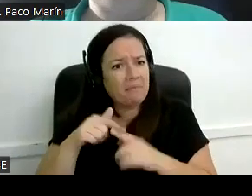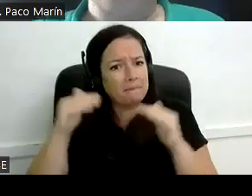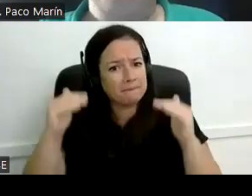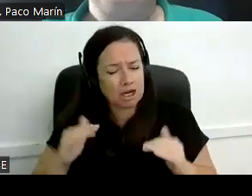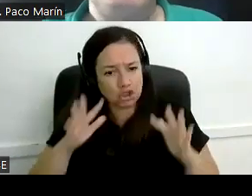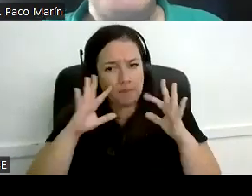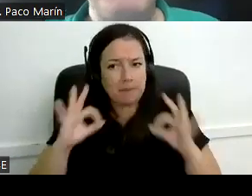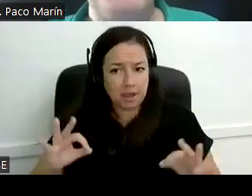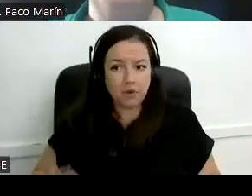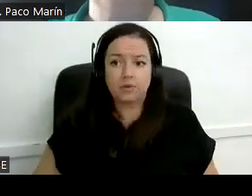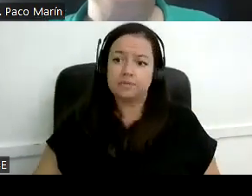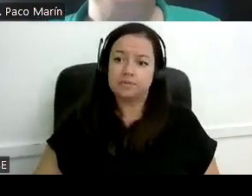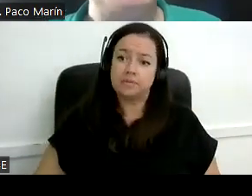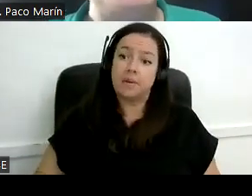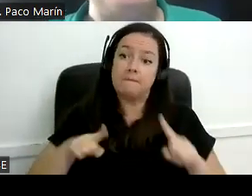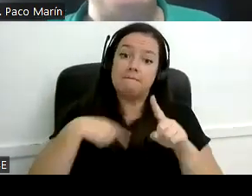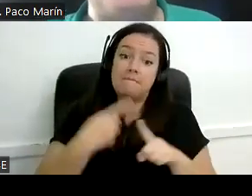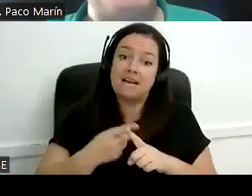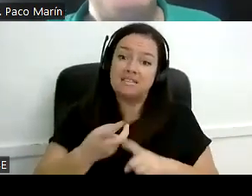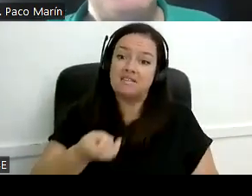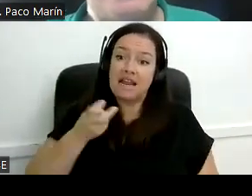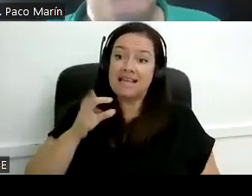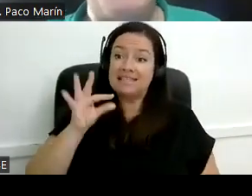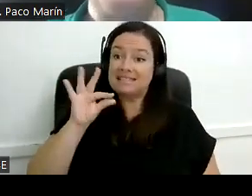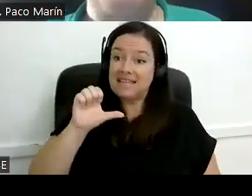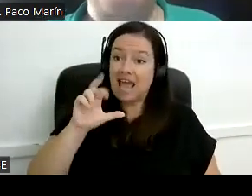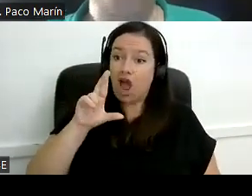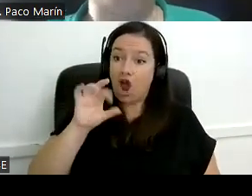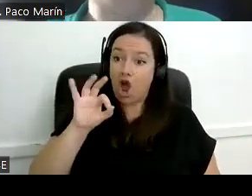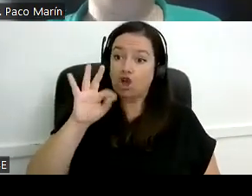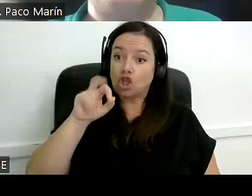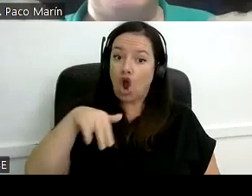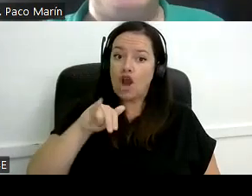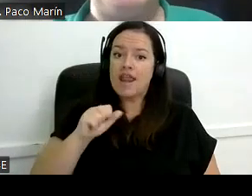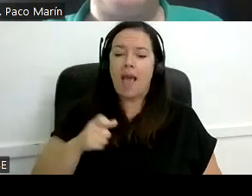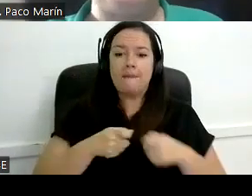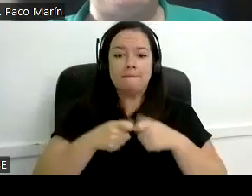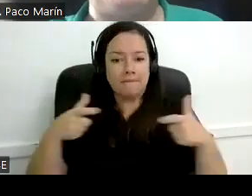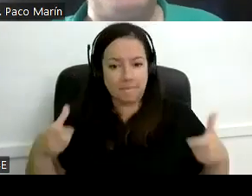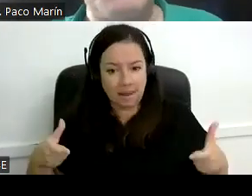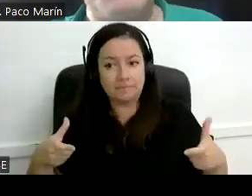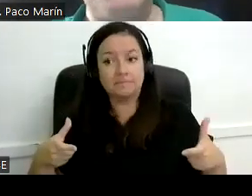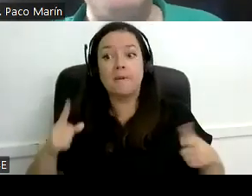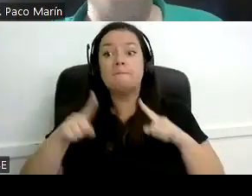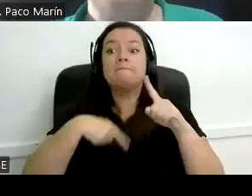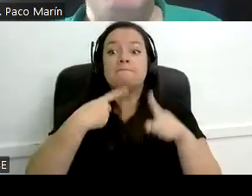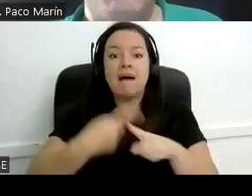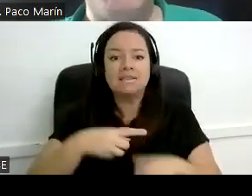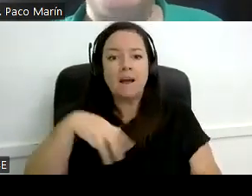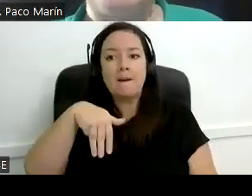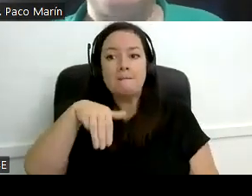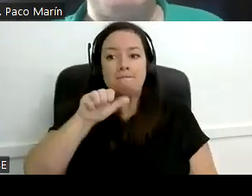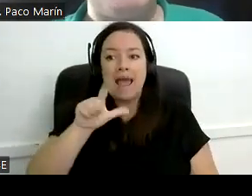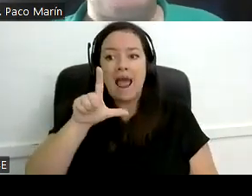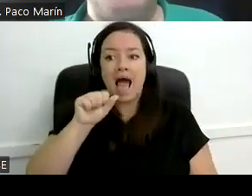a producir serotonina de forma adecuada, de forma abundante. A partir de la serotonina se va a producir melatonina y vamos